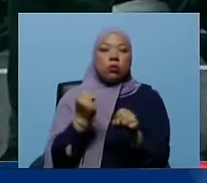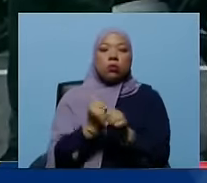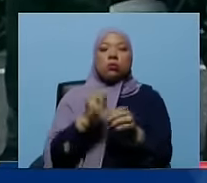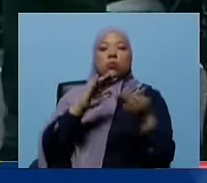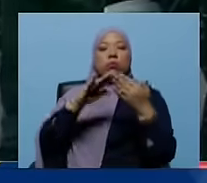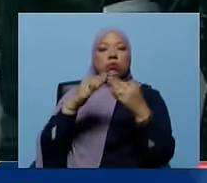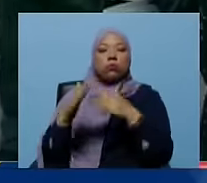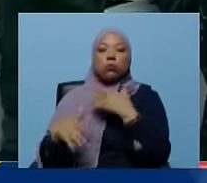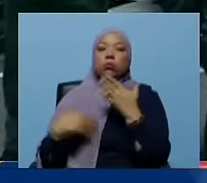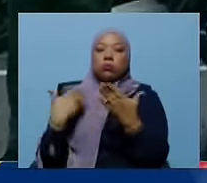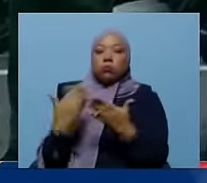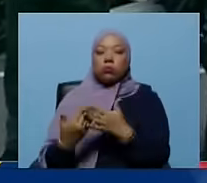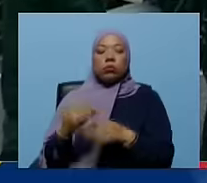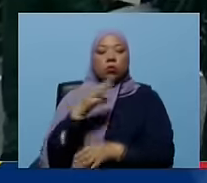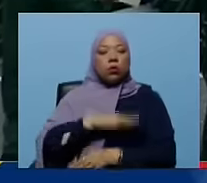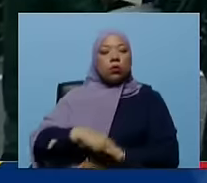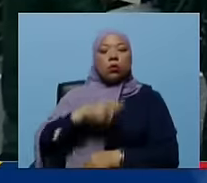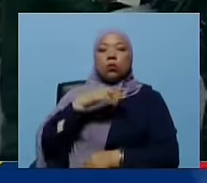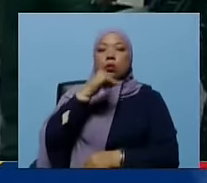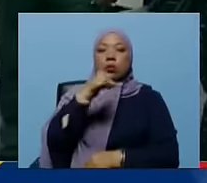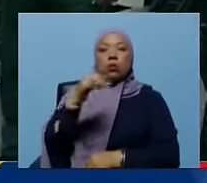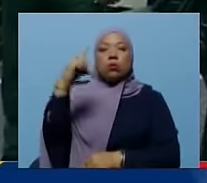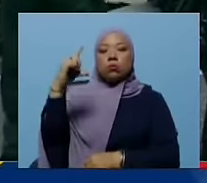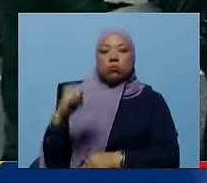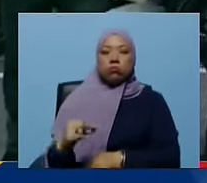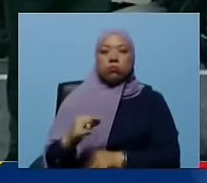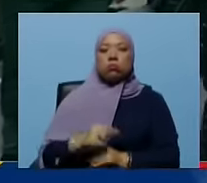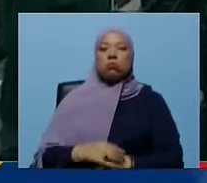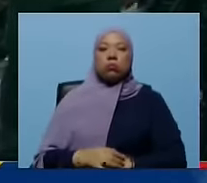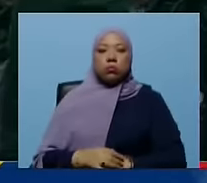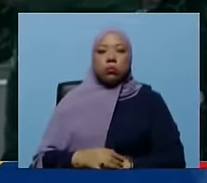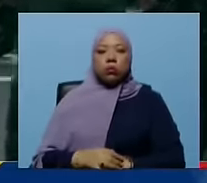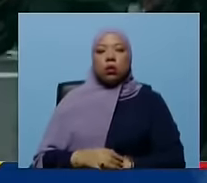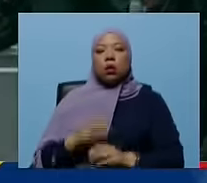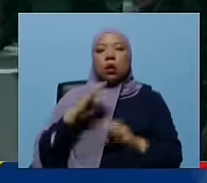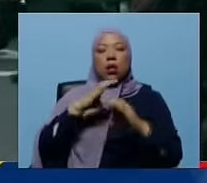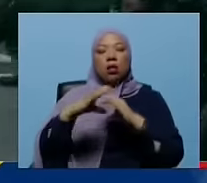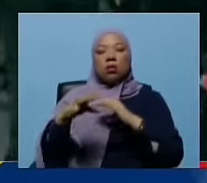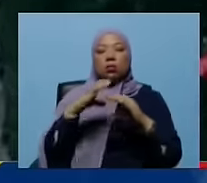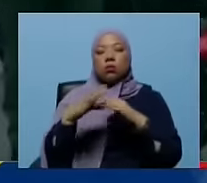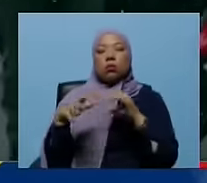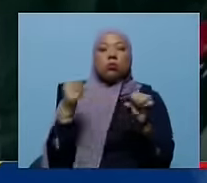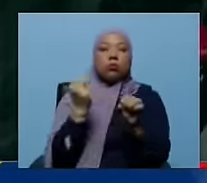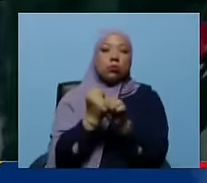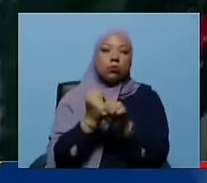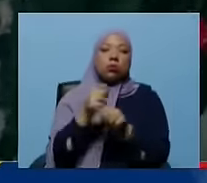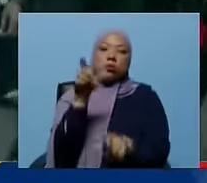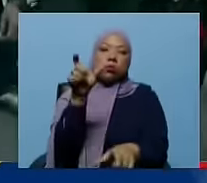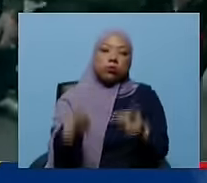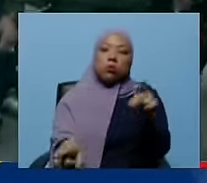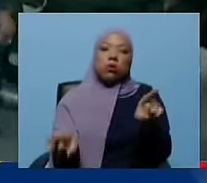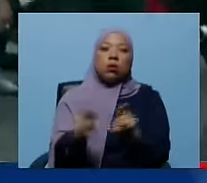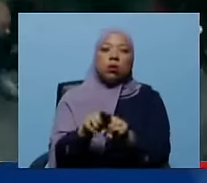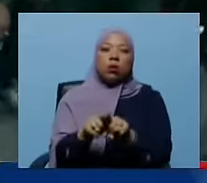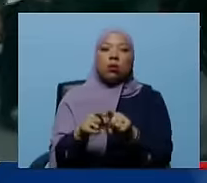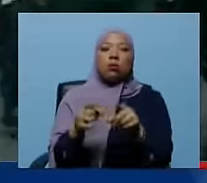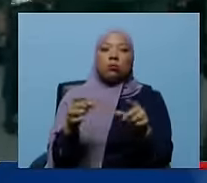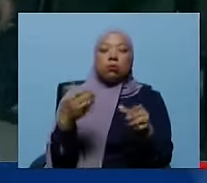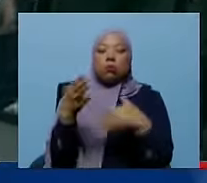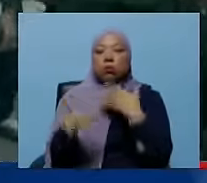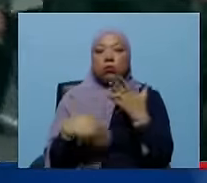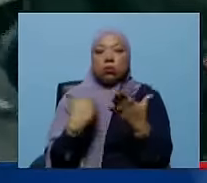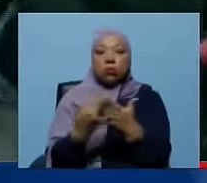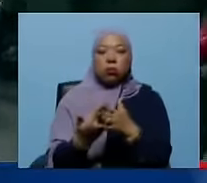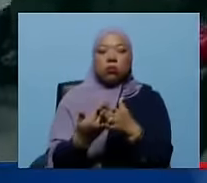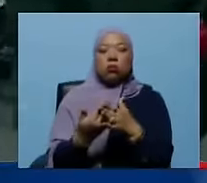conspiraciones, grandes, pequeñas, medianas, con mercenarios, sin mercenarios, con delincuentes,